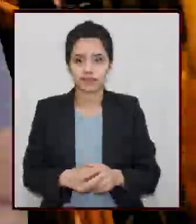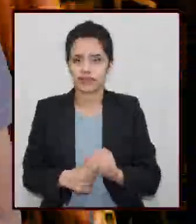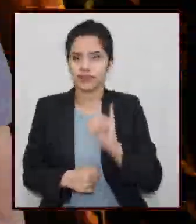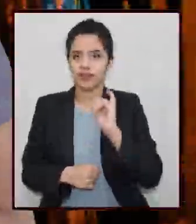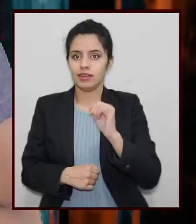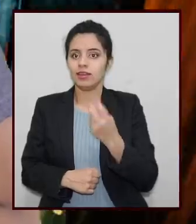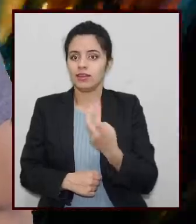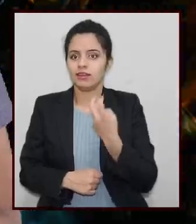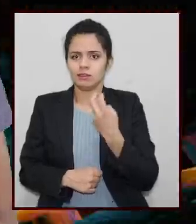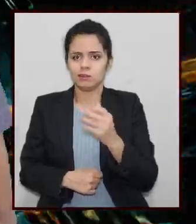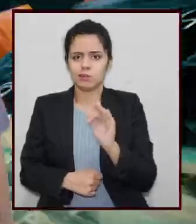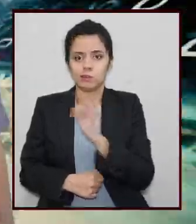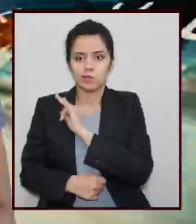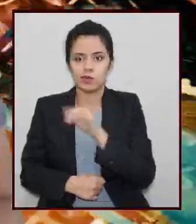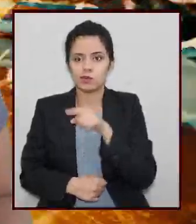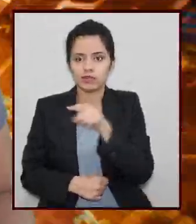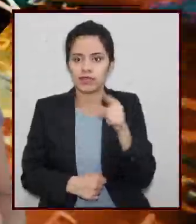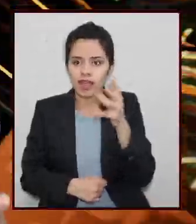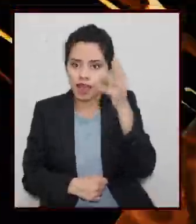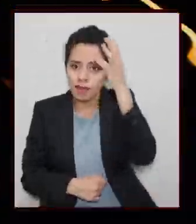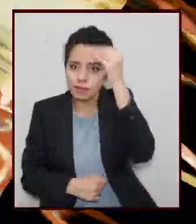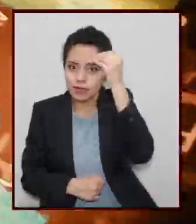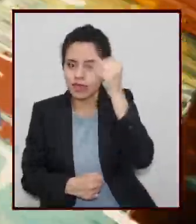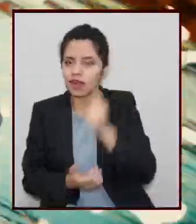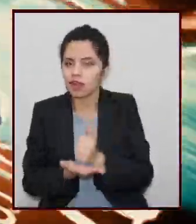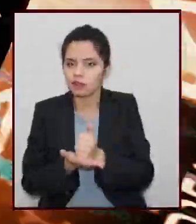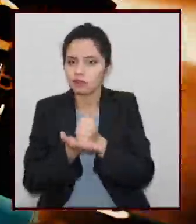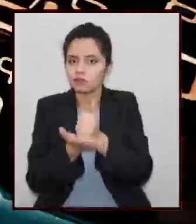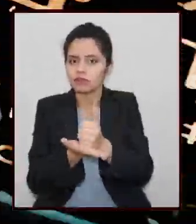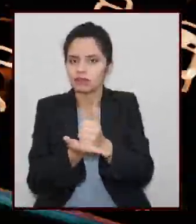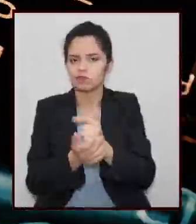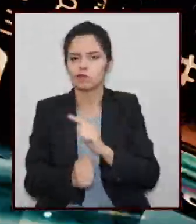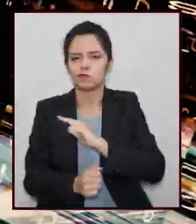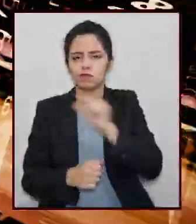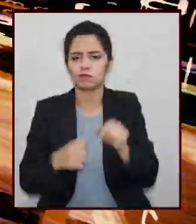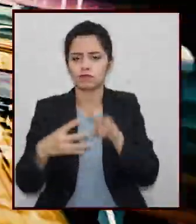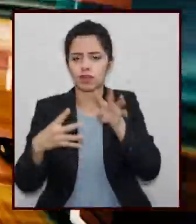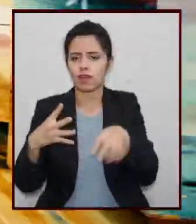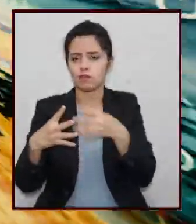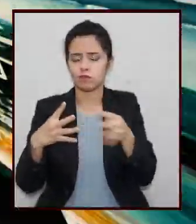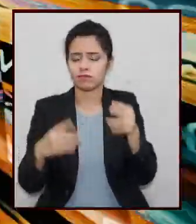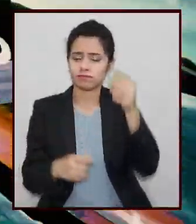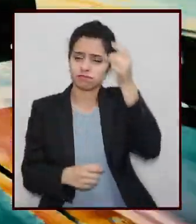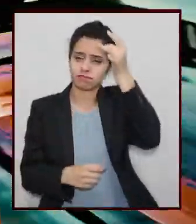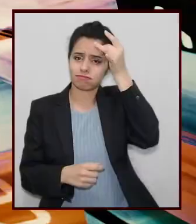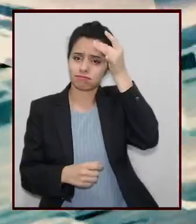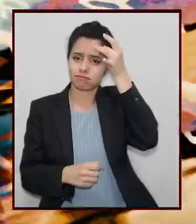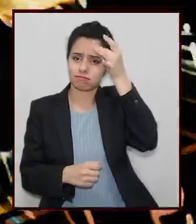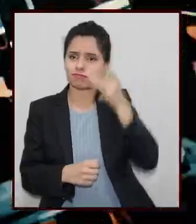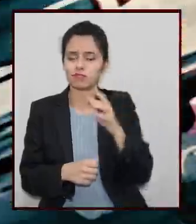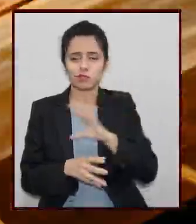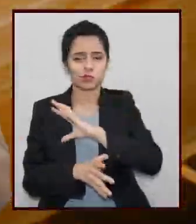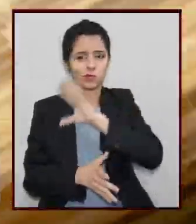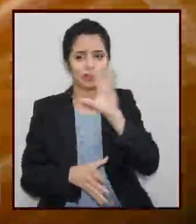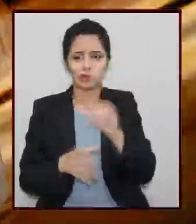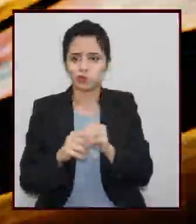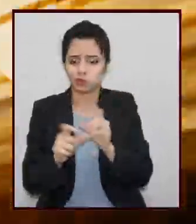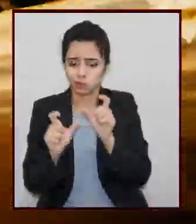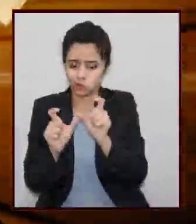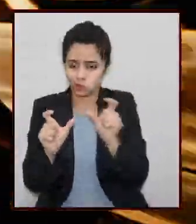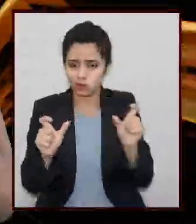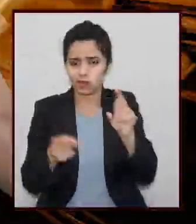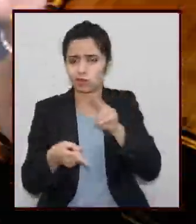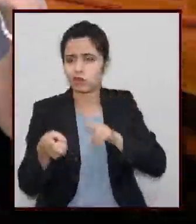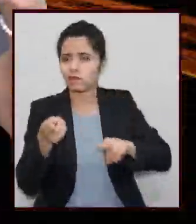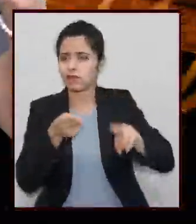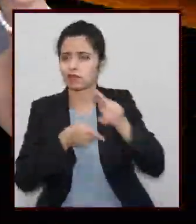Definitivamente, esta opción puede contemplar nuestro aprendizaje para lograr ser los amos de las hojas de cálculo y dominar todas las